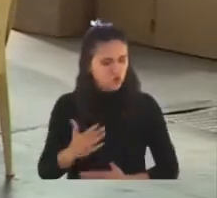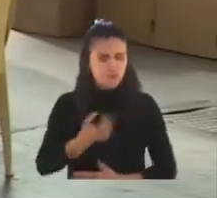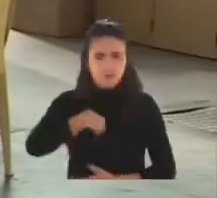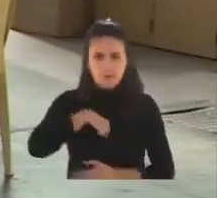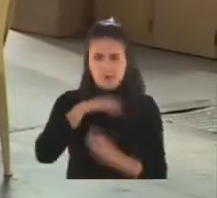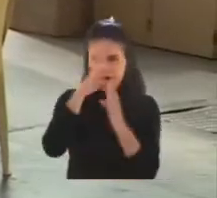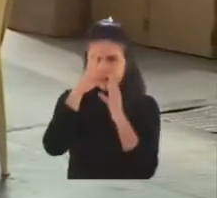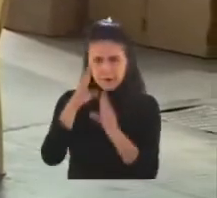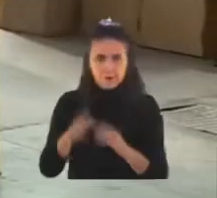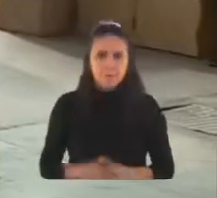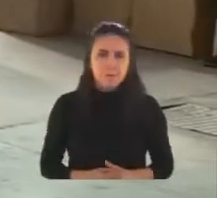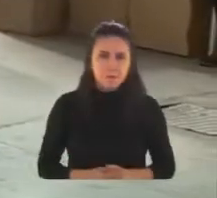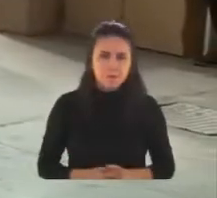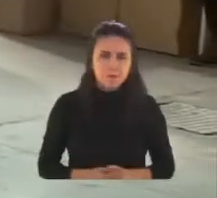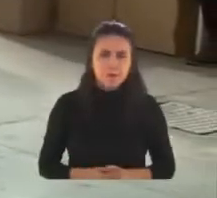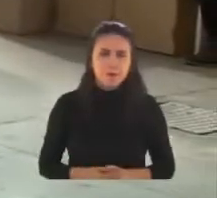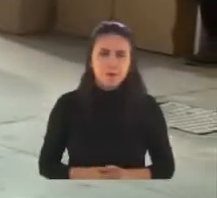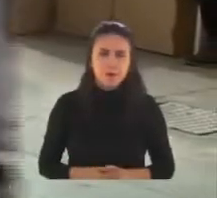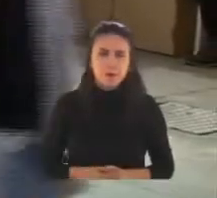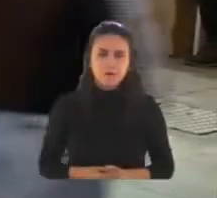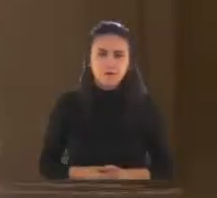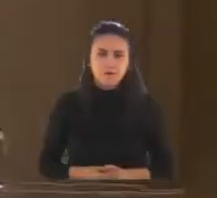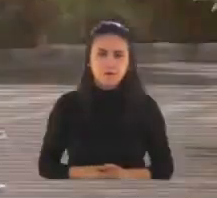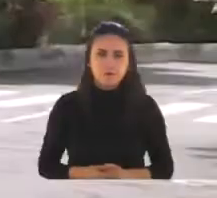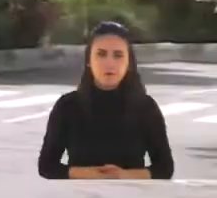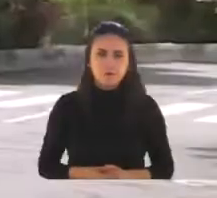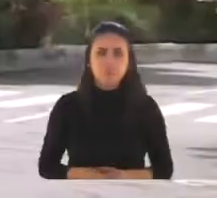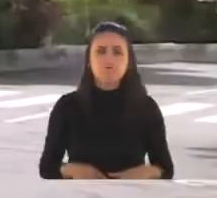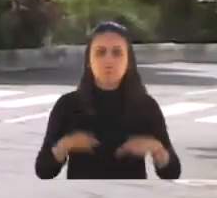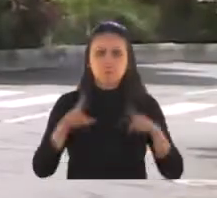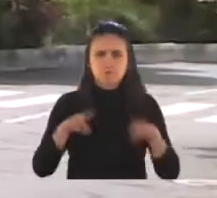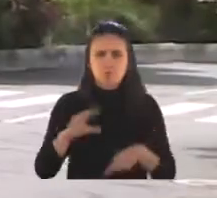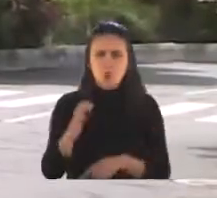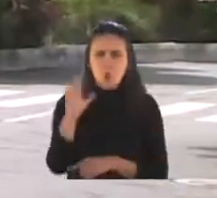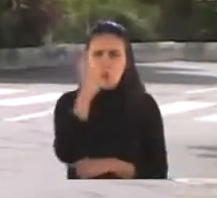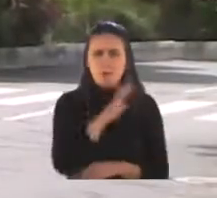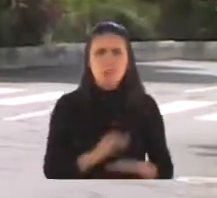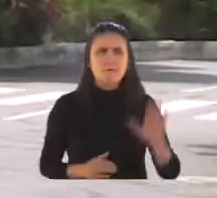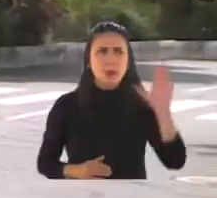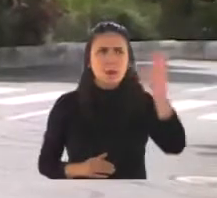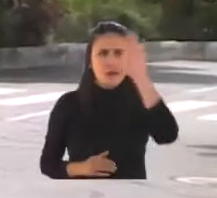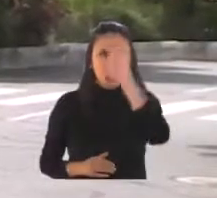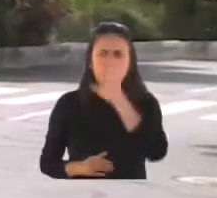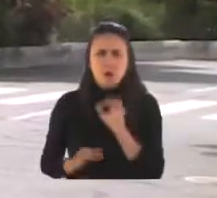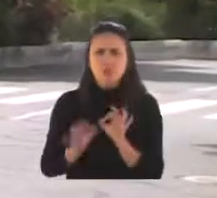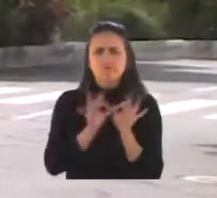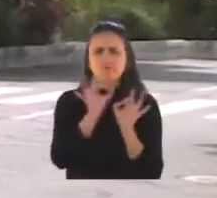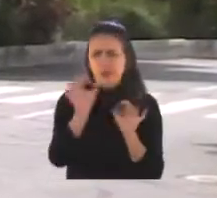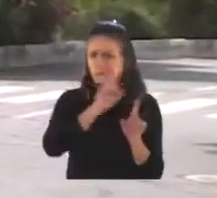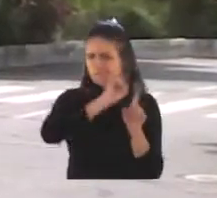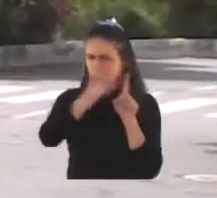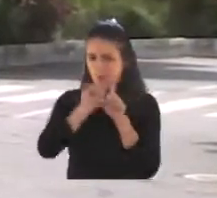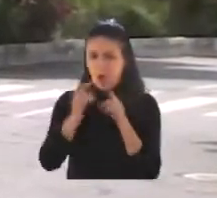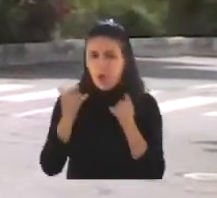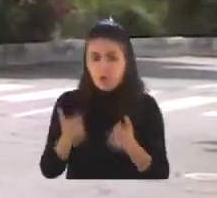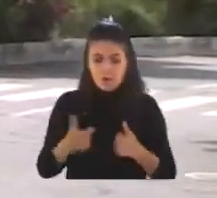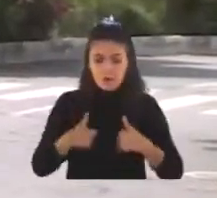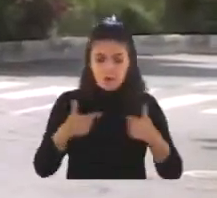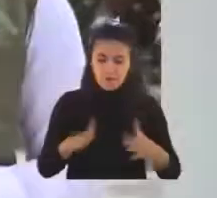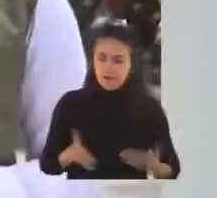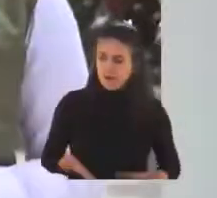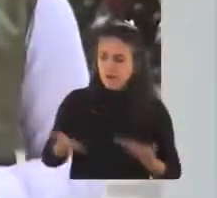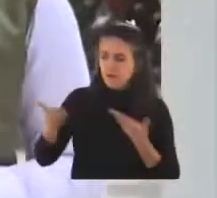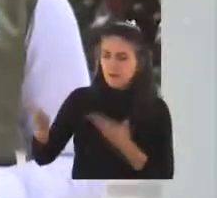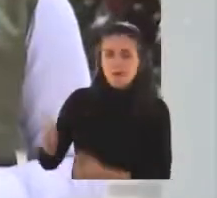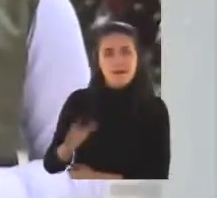por supuesto tenemos presencia en todas las regiones del país en todas las ciudades y vamos a esta hora con víctor tabares